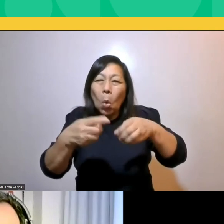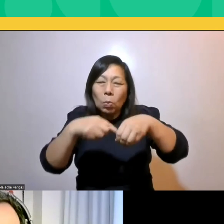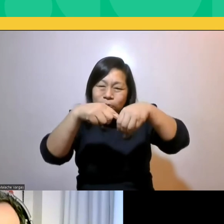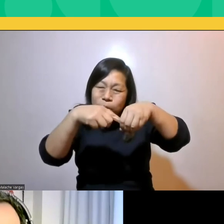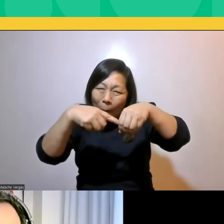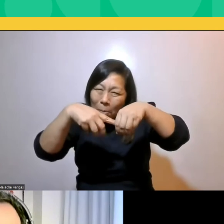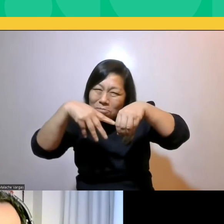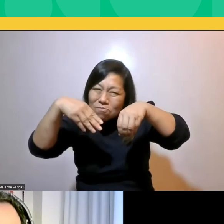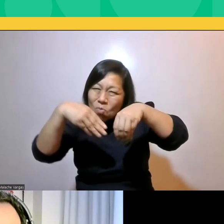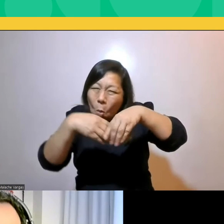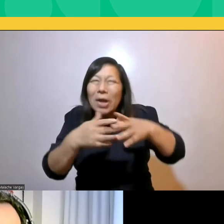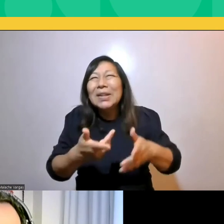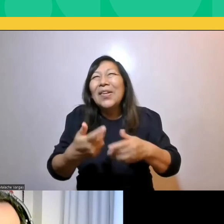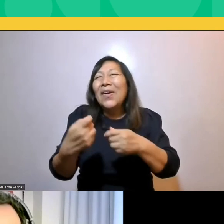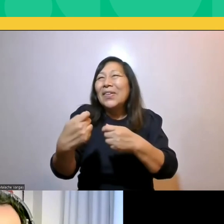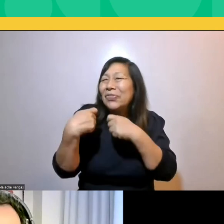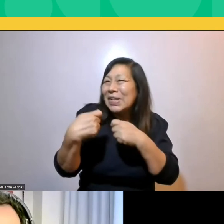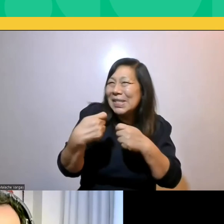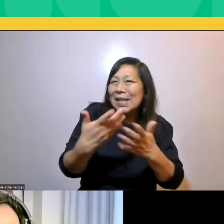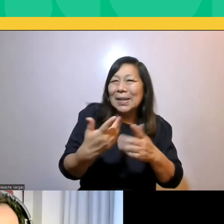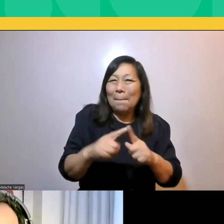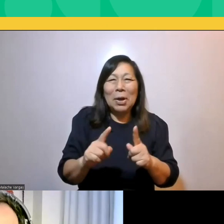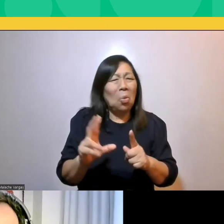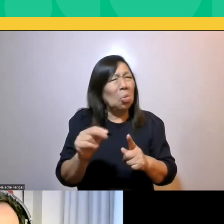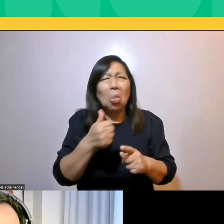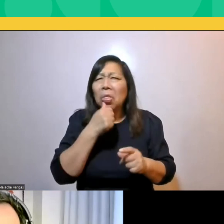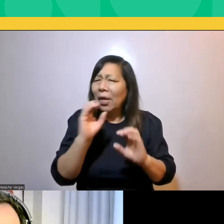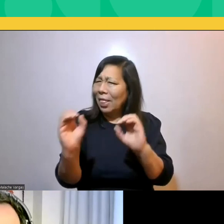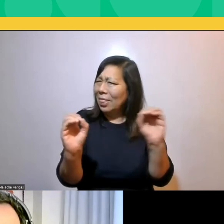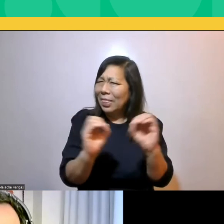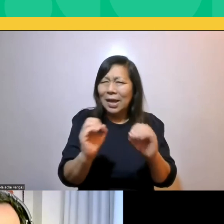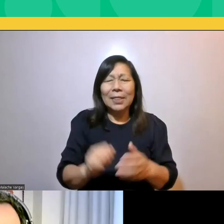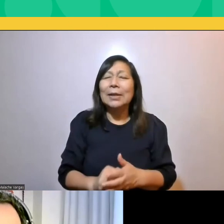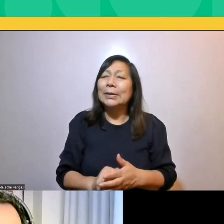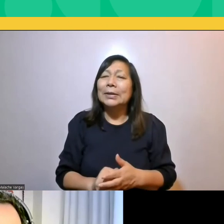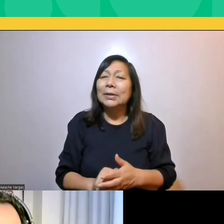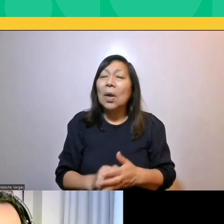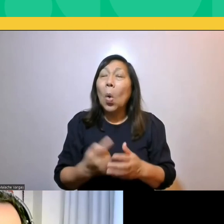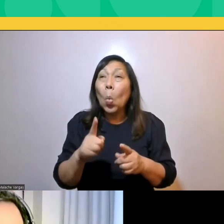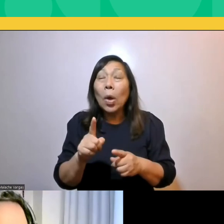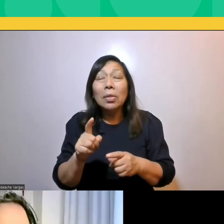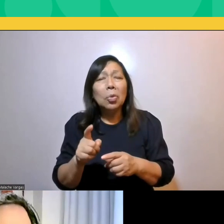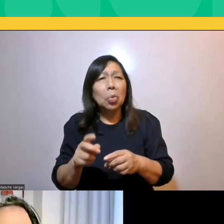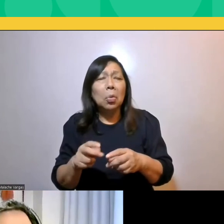y generar cierta molestia, pero en ningún momento debería ser doloroso. El dolor durante